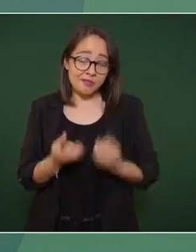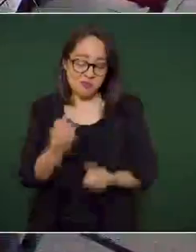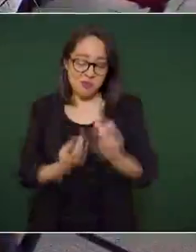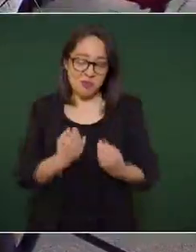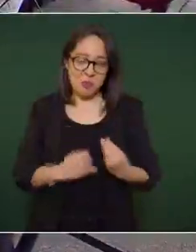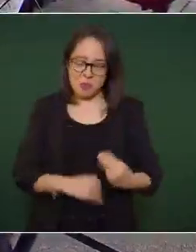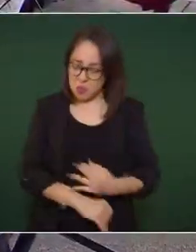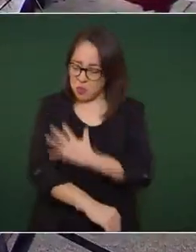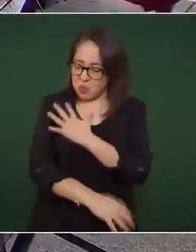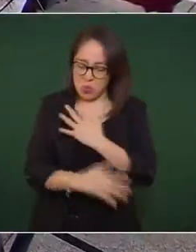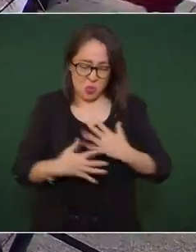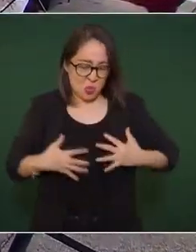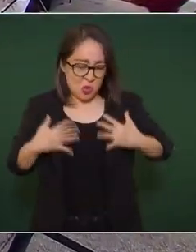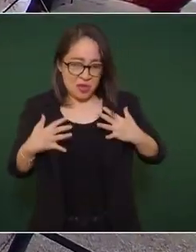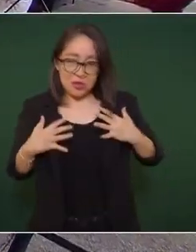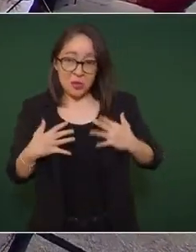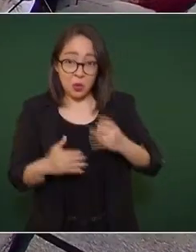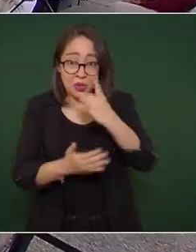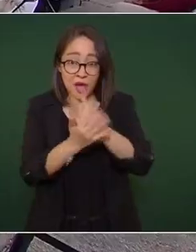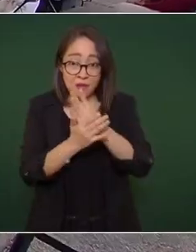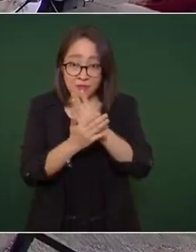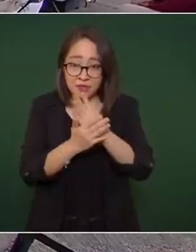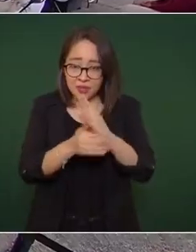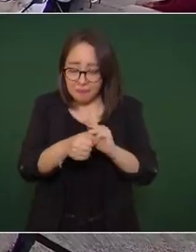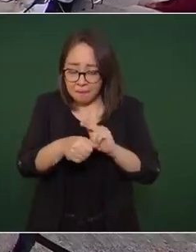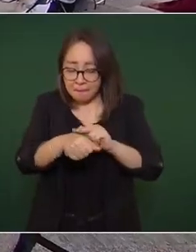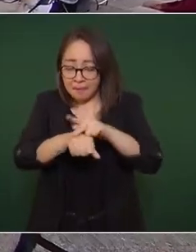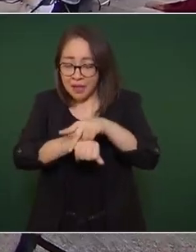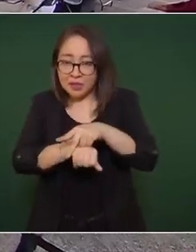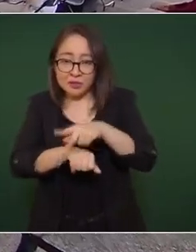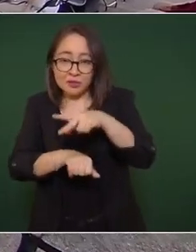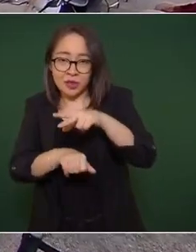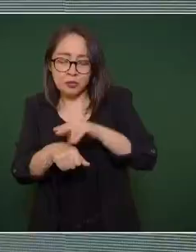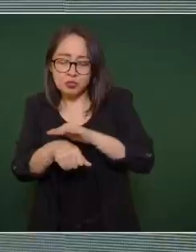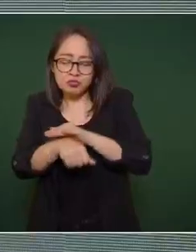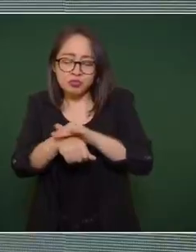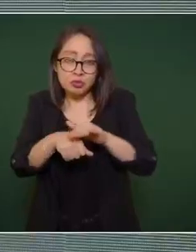que no son nada más las superficiales, sino las internas.